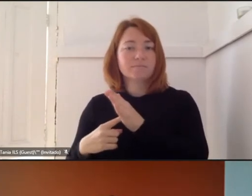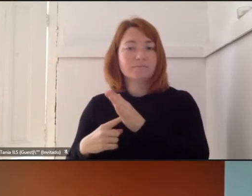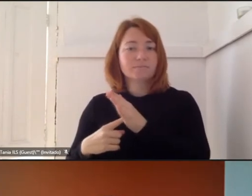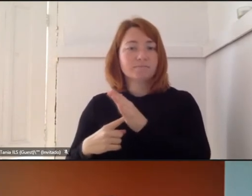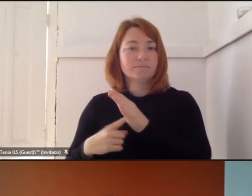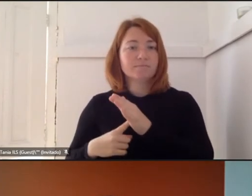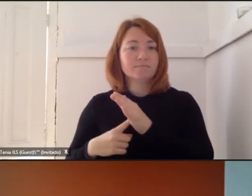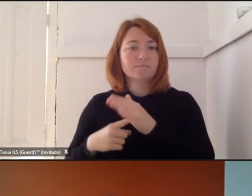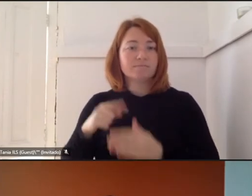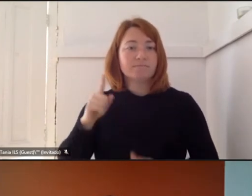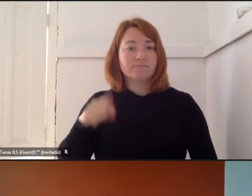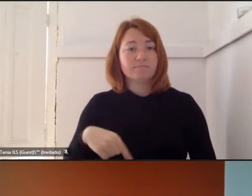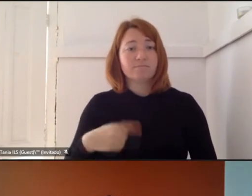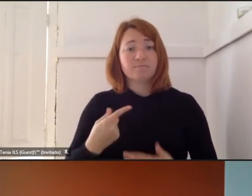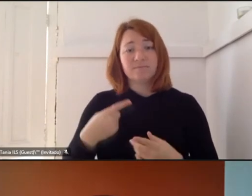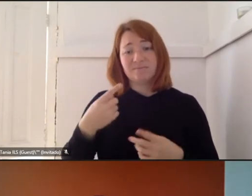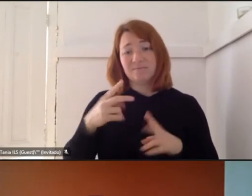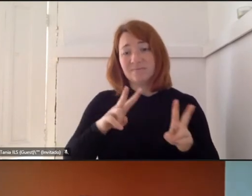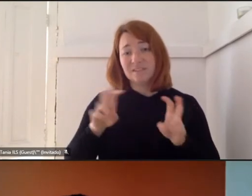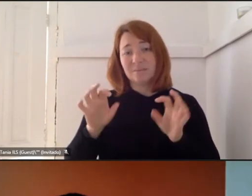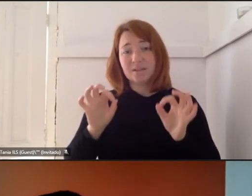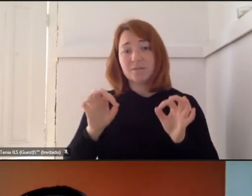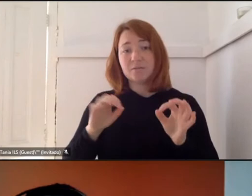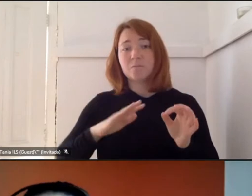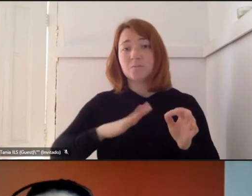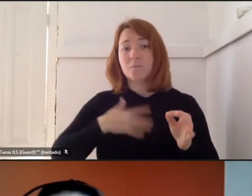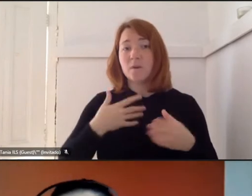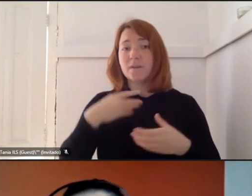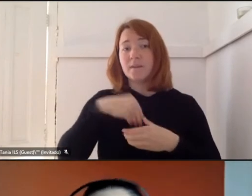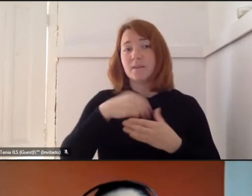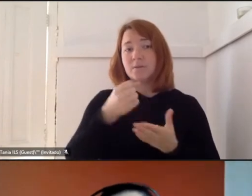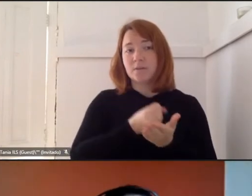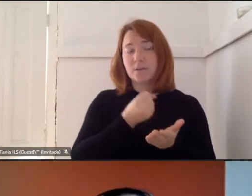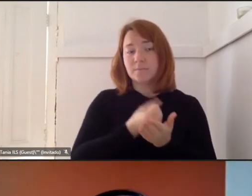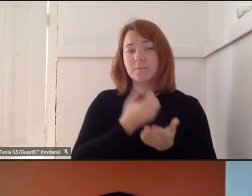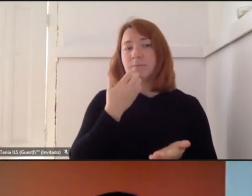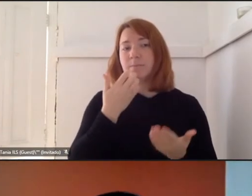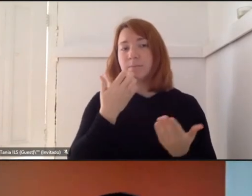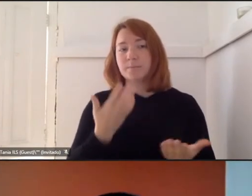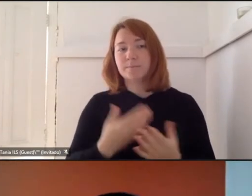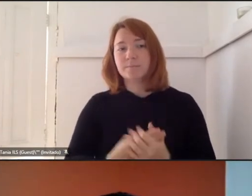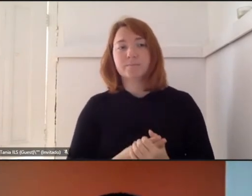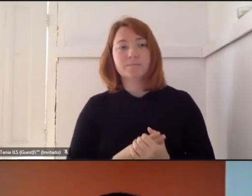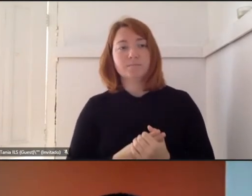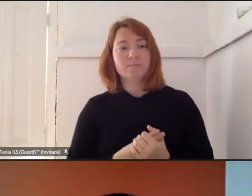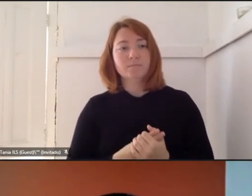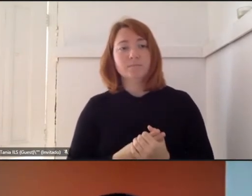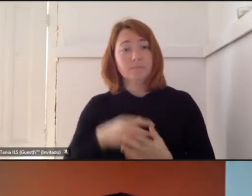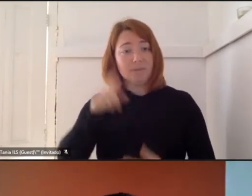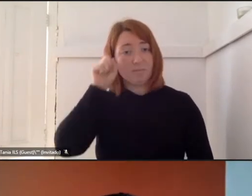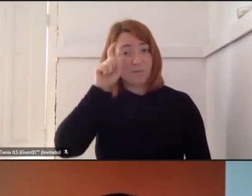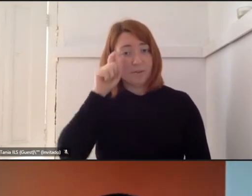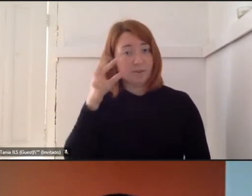Y yo creo que ese tipo de cosas se pueden tratar en el aula. Por ejemplo, puedes, como hizo esta profesora,